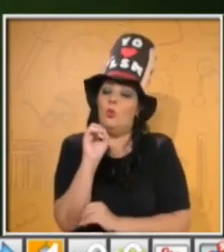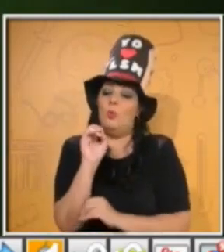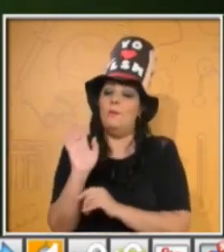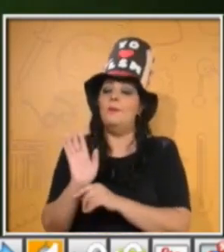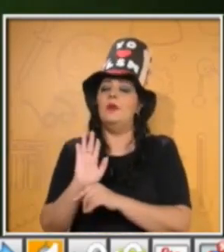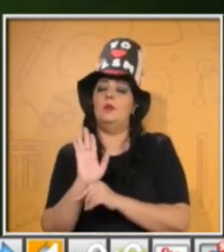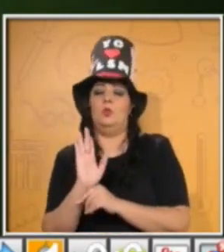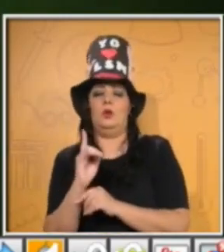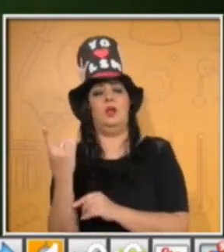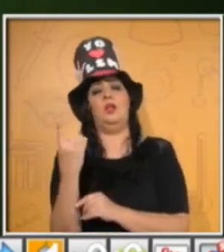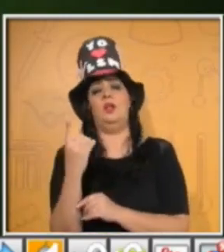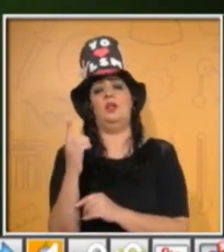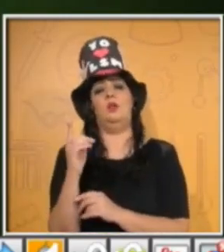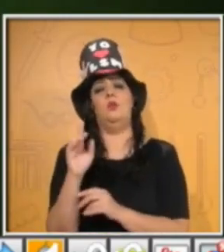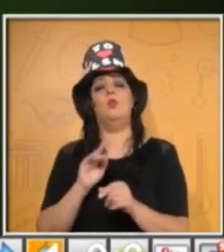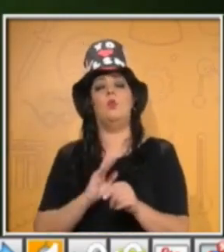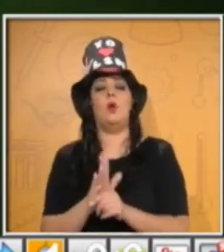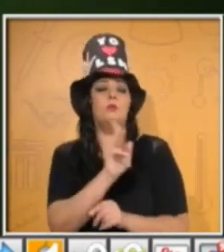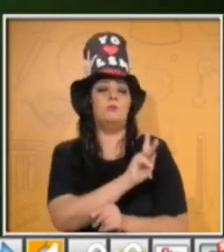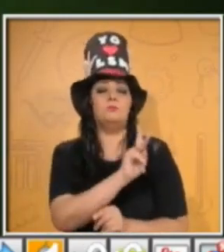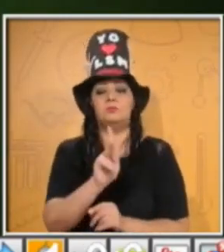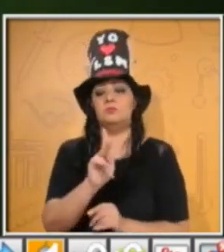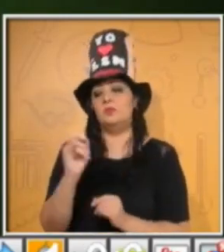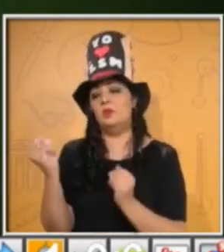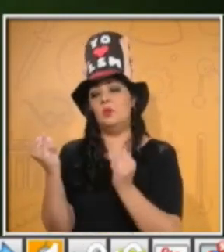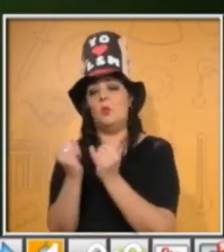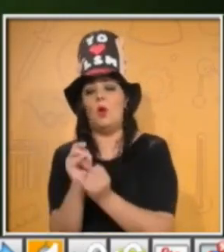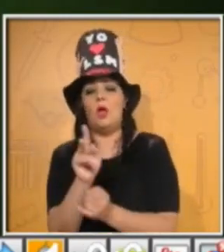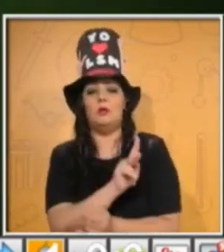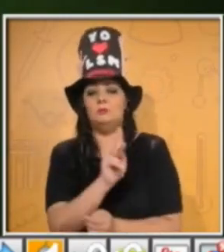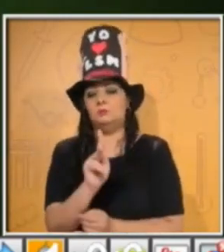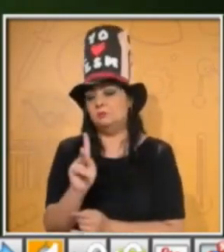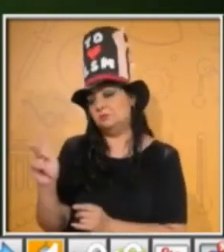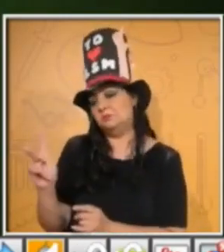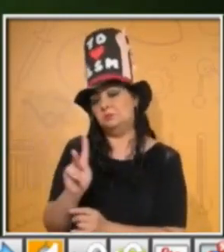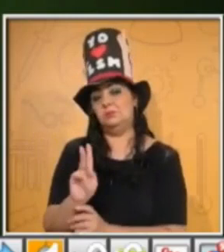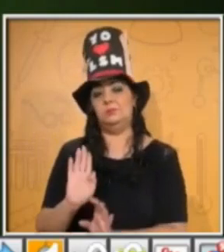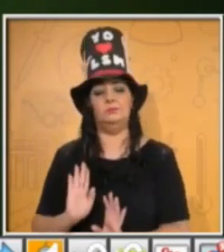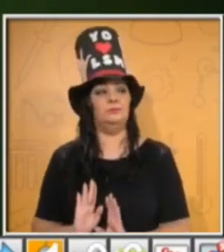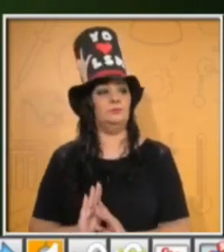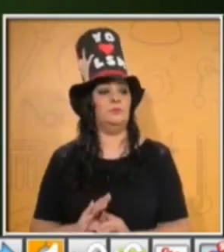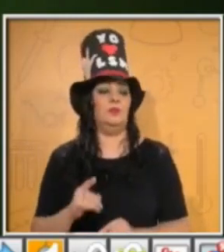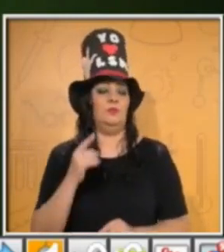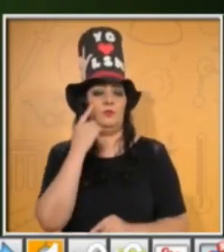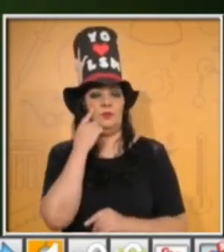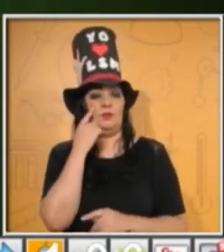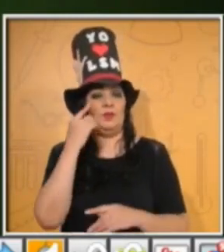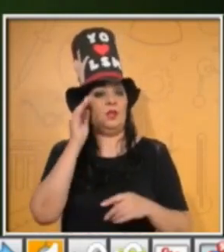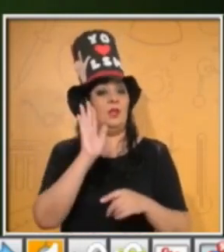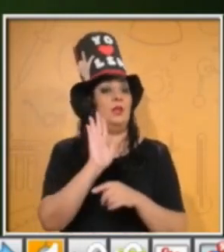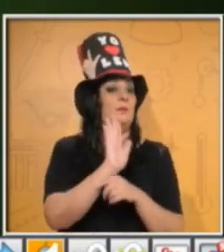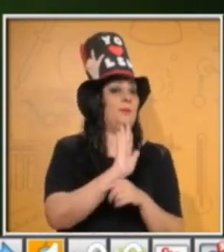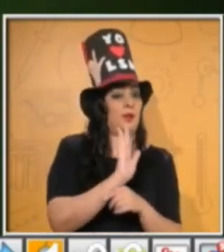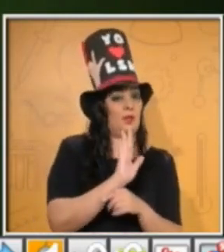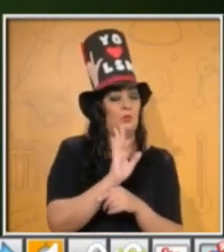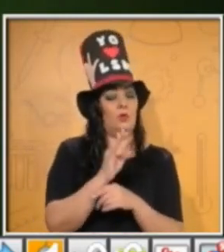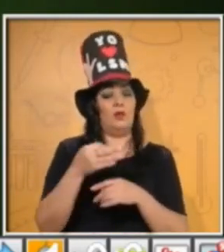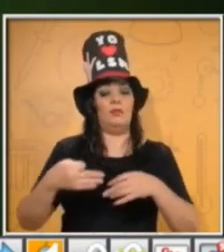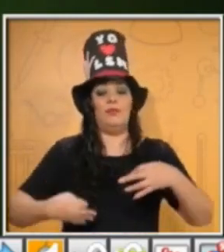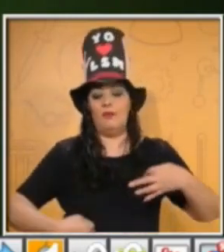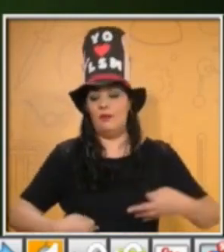similitudes. Similitudes, pues déjame decirte que la obra, cuento y película tienen una historia.